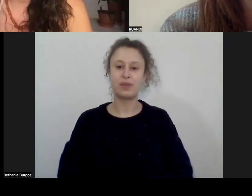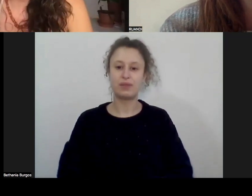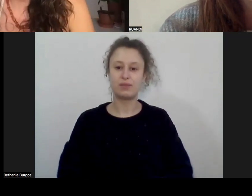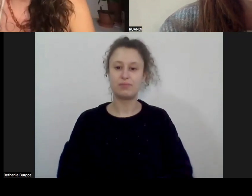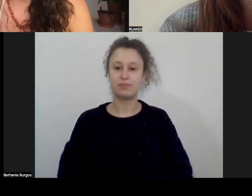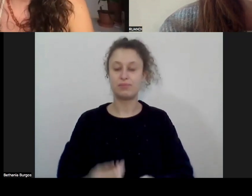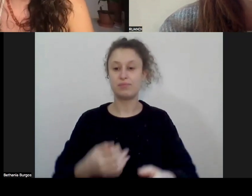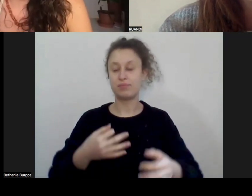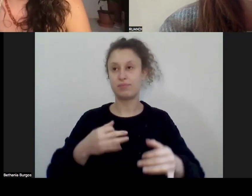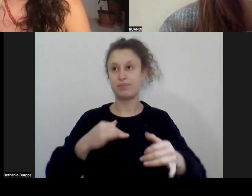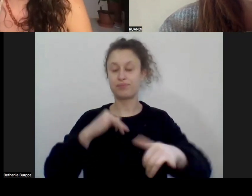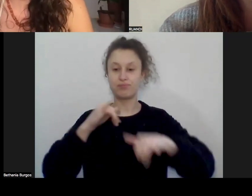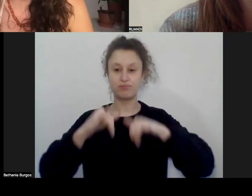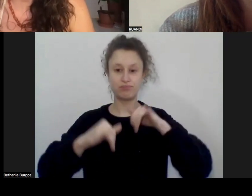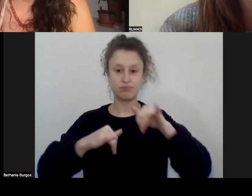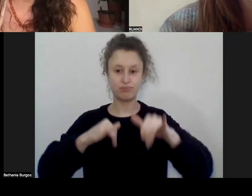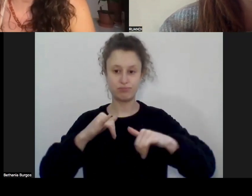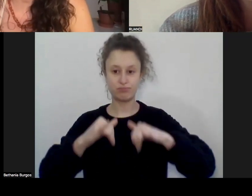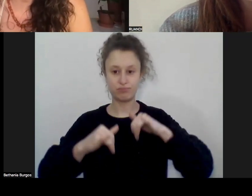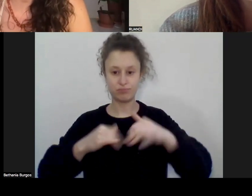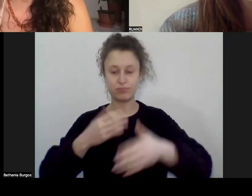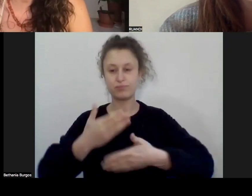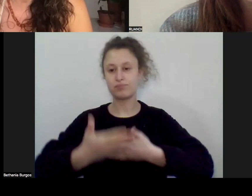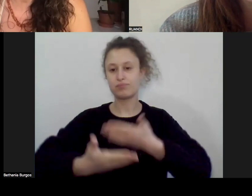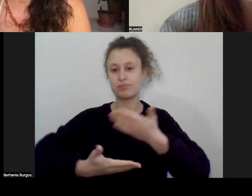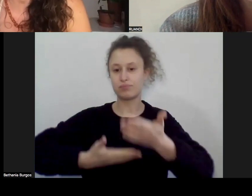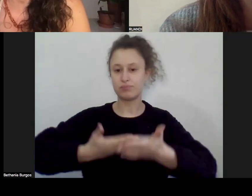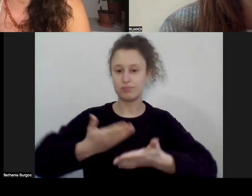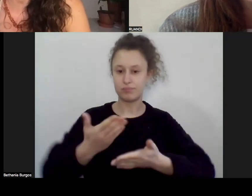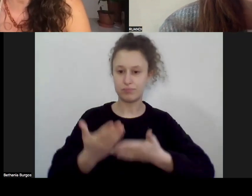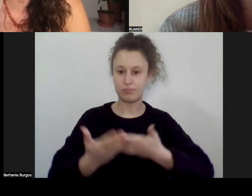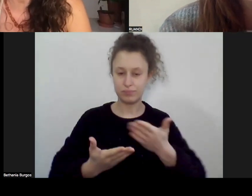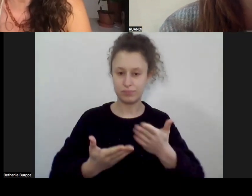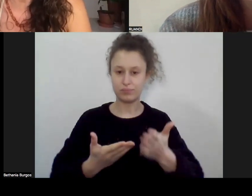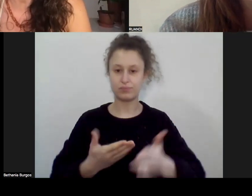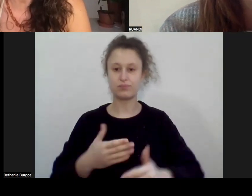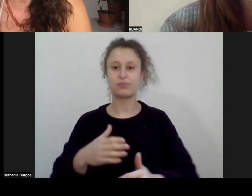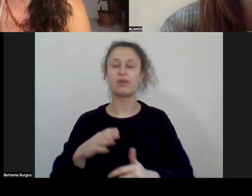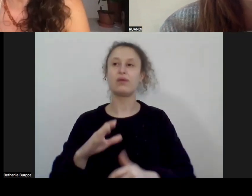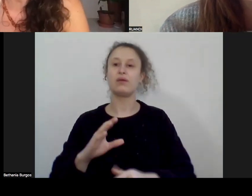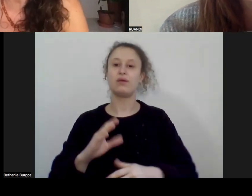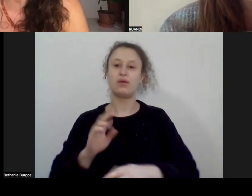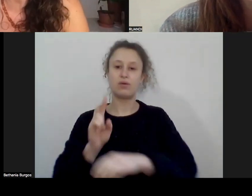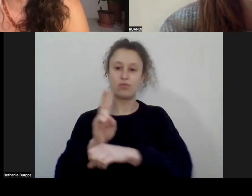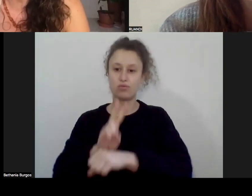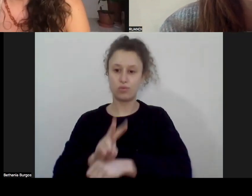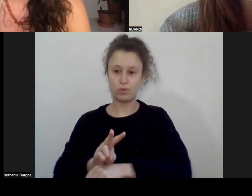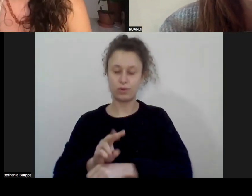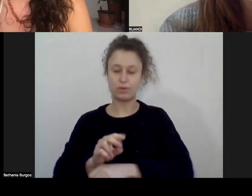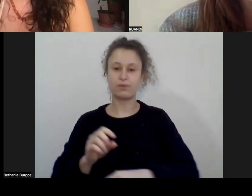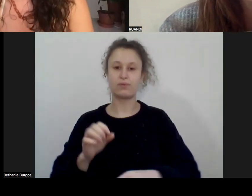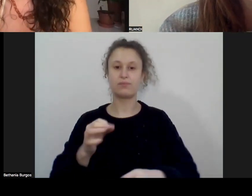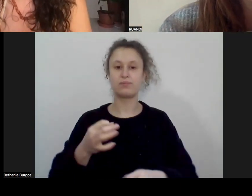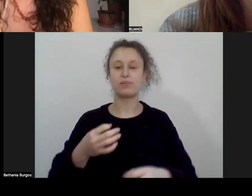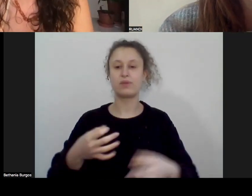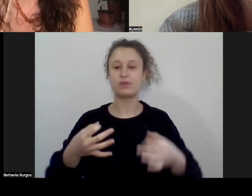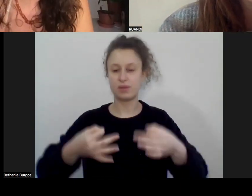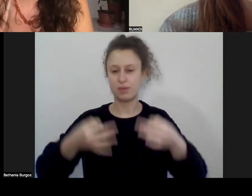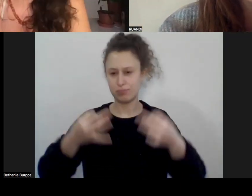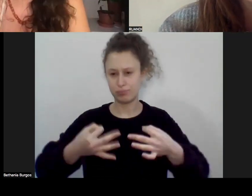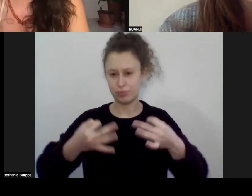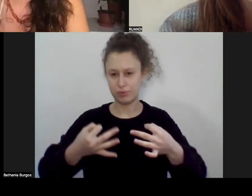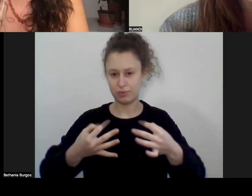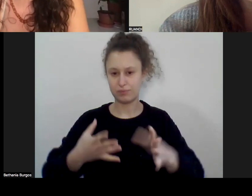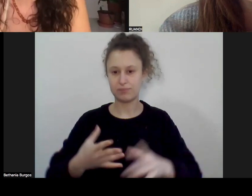Quear, Cuidar Importa, también aparte quiero agradecer a las personas que hicieron posible este trabajo y a las experiencias